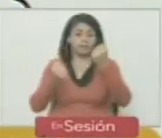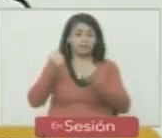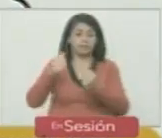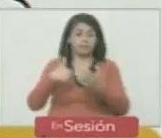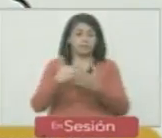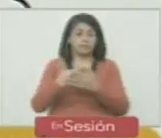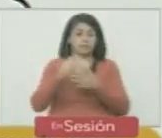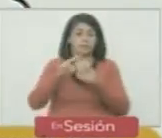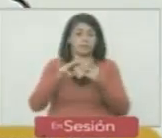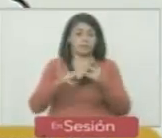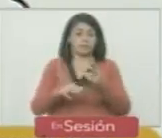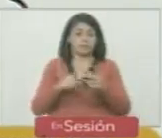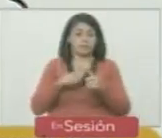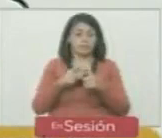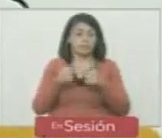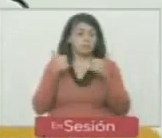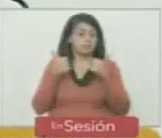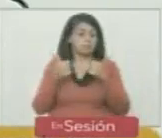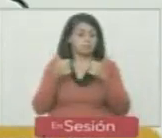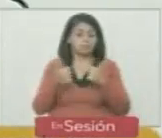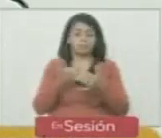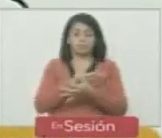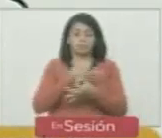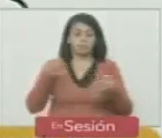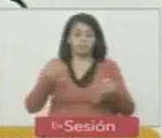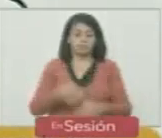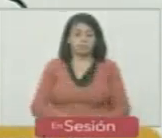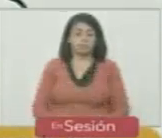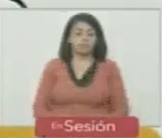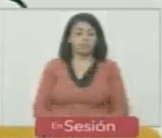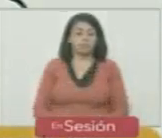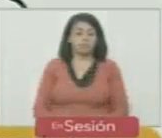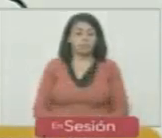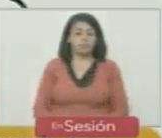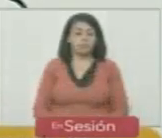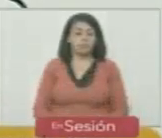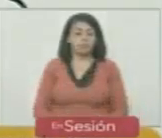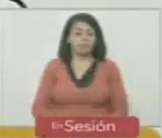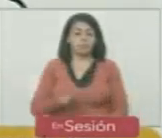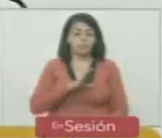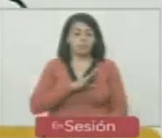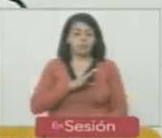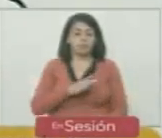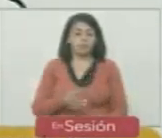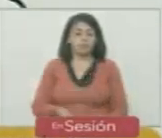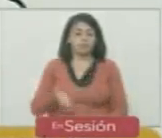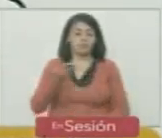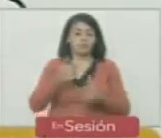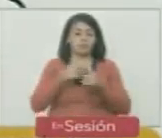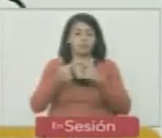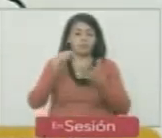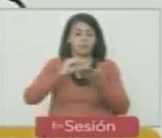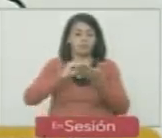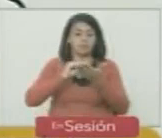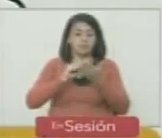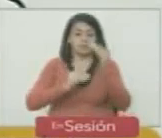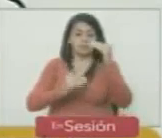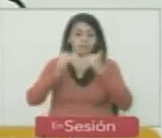hubo condiciones meteorológicas óptimas y es autorizado el